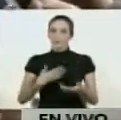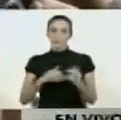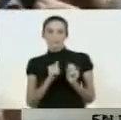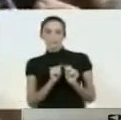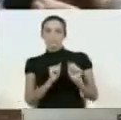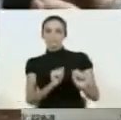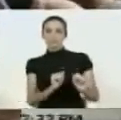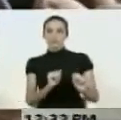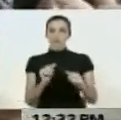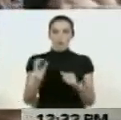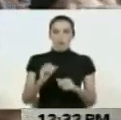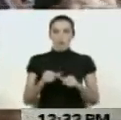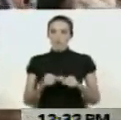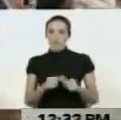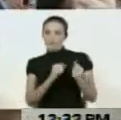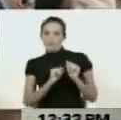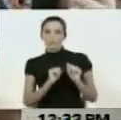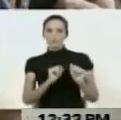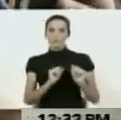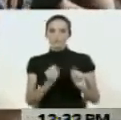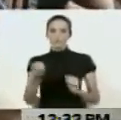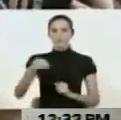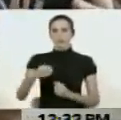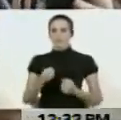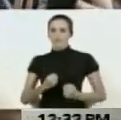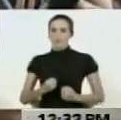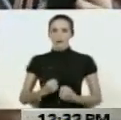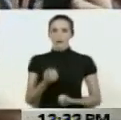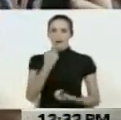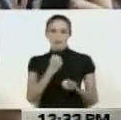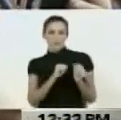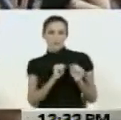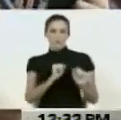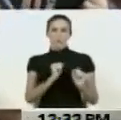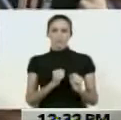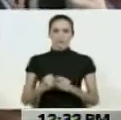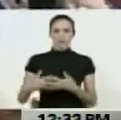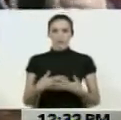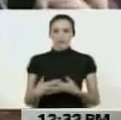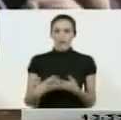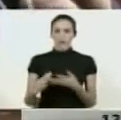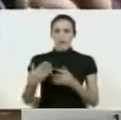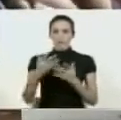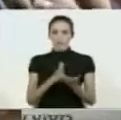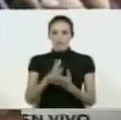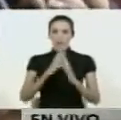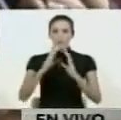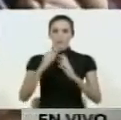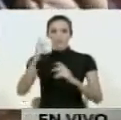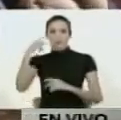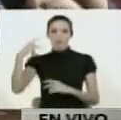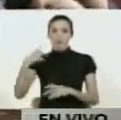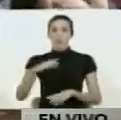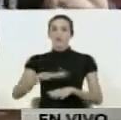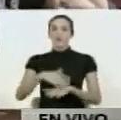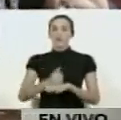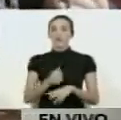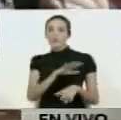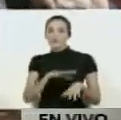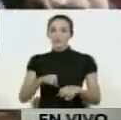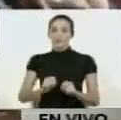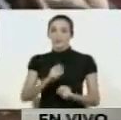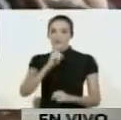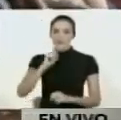o seguir contrarrestando cada día con mayor fuerza estas guerras mediáticas, psicológicas del imperio y los enemigos